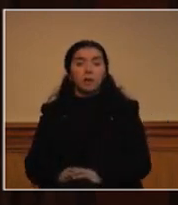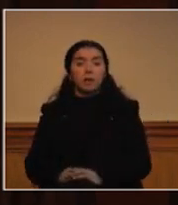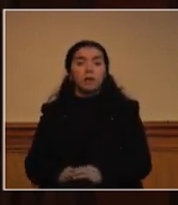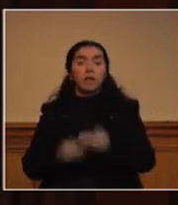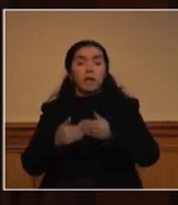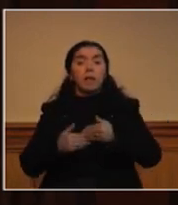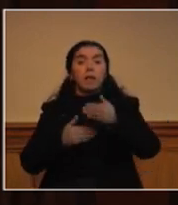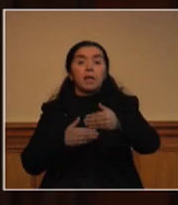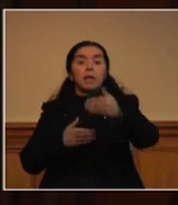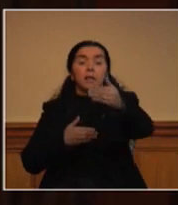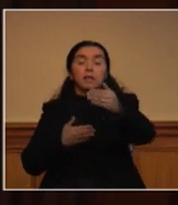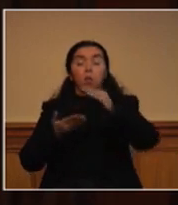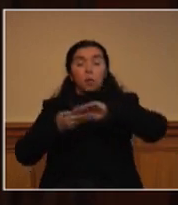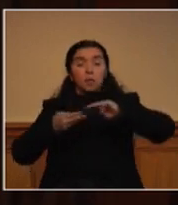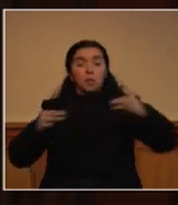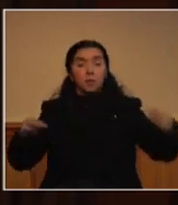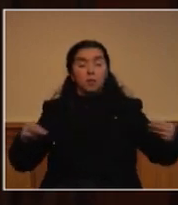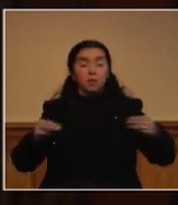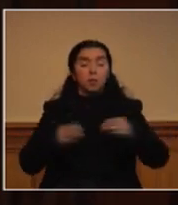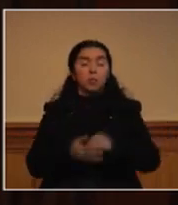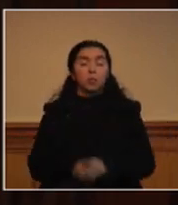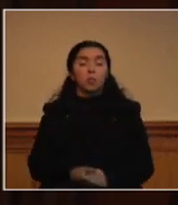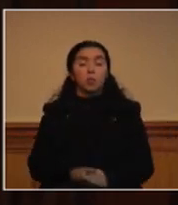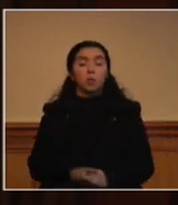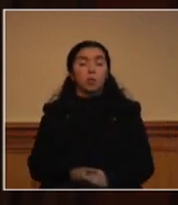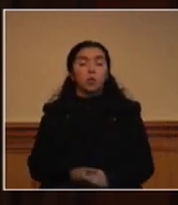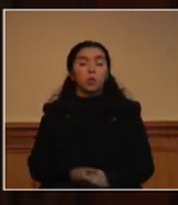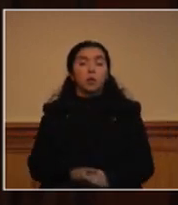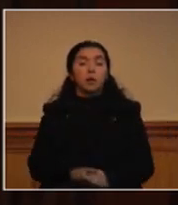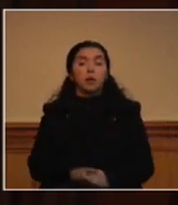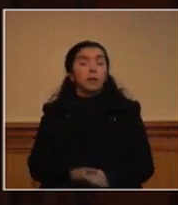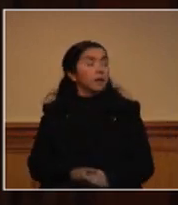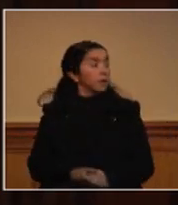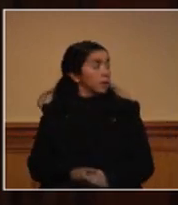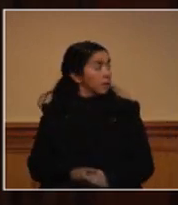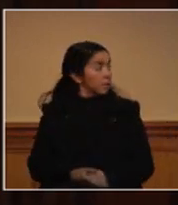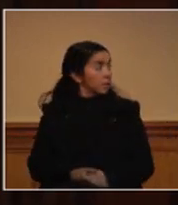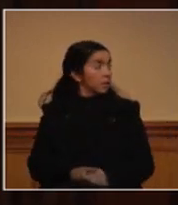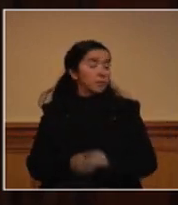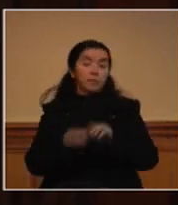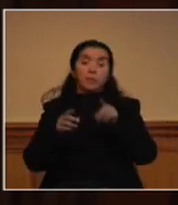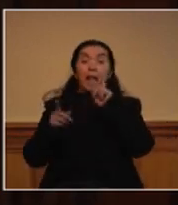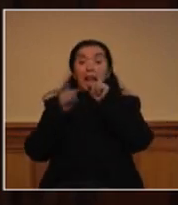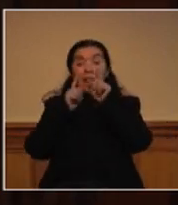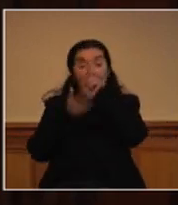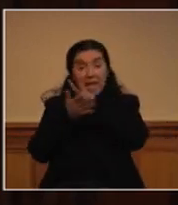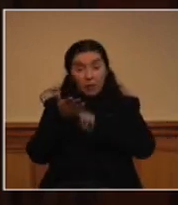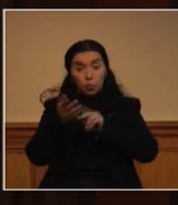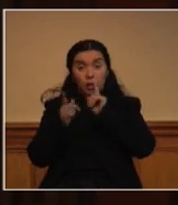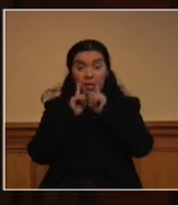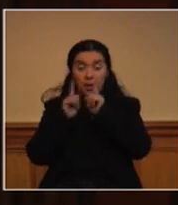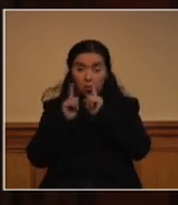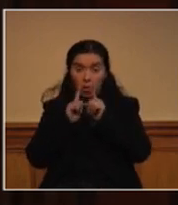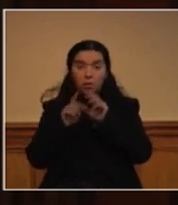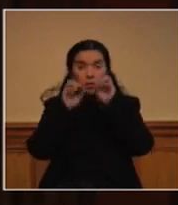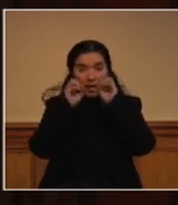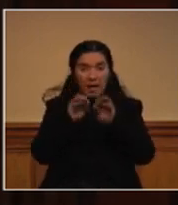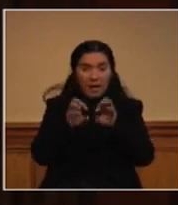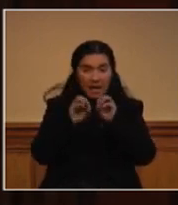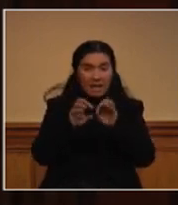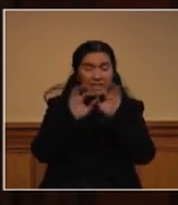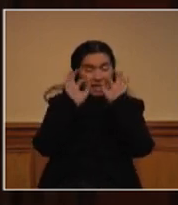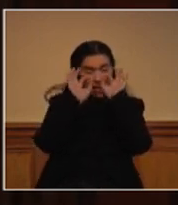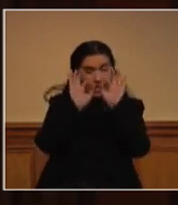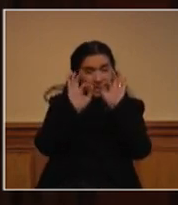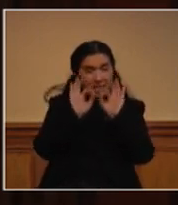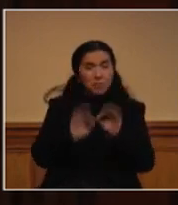que os ponía a nivel metodológico, que una era la lectura de cuentos, otra era la enseñanza específica a nivel fonológico y alfabeto, en el principio